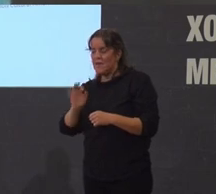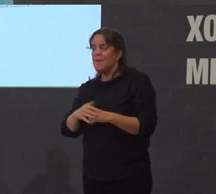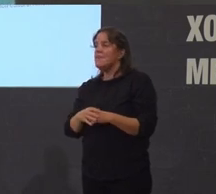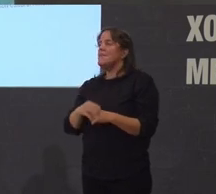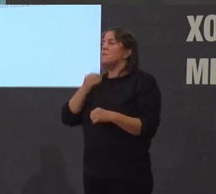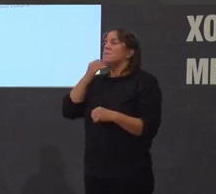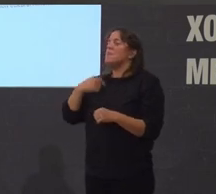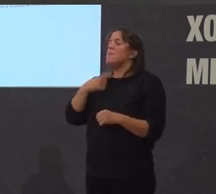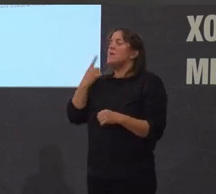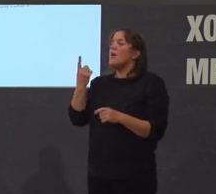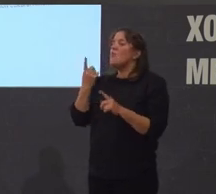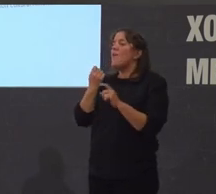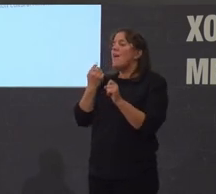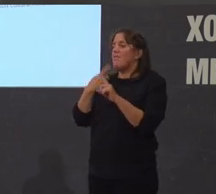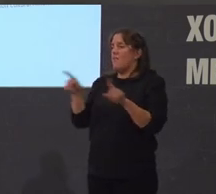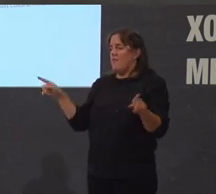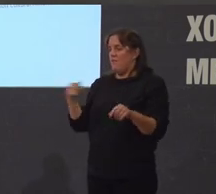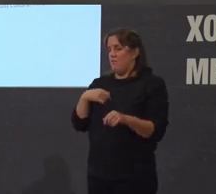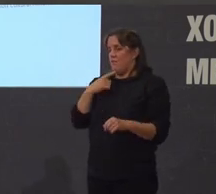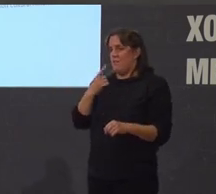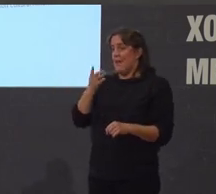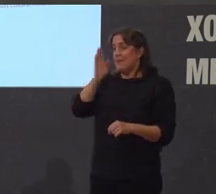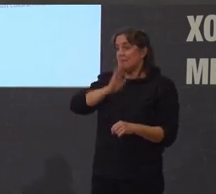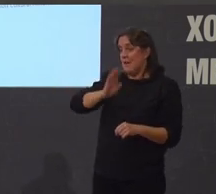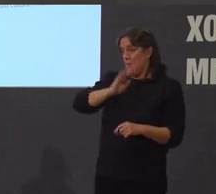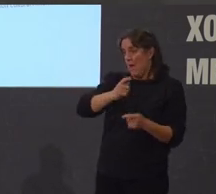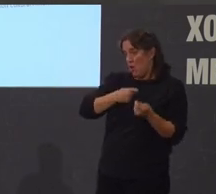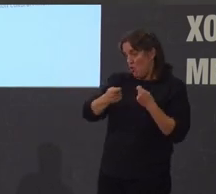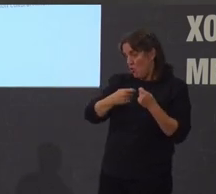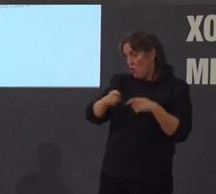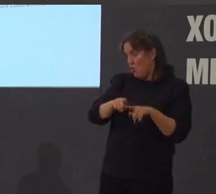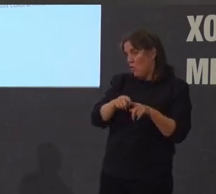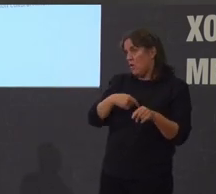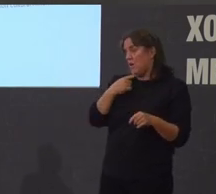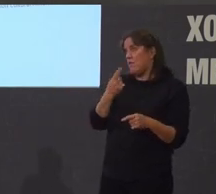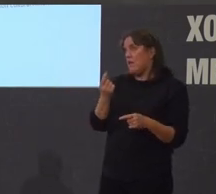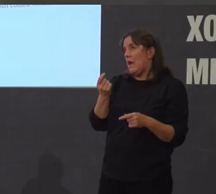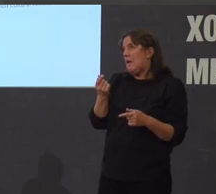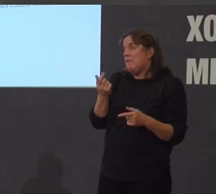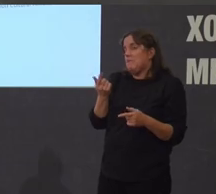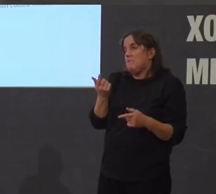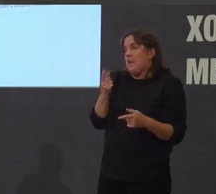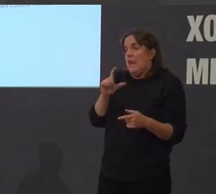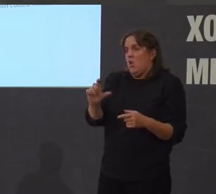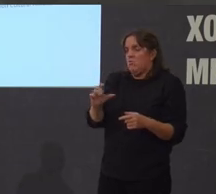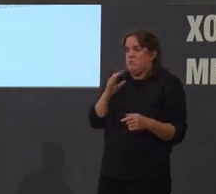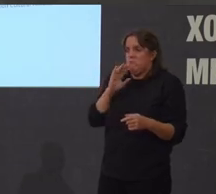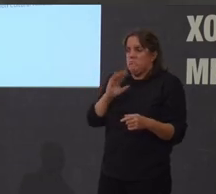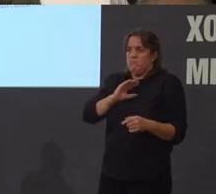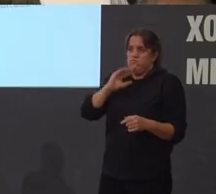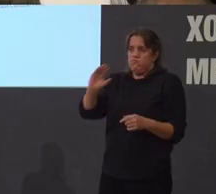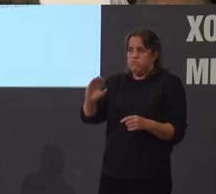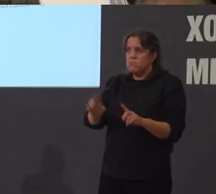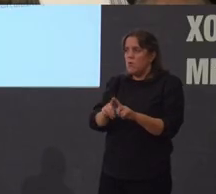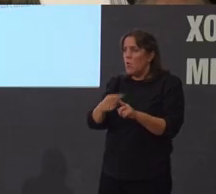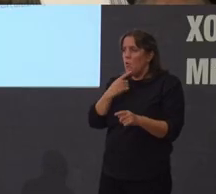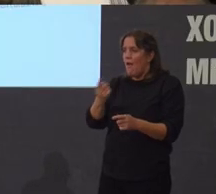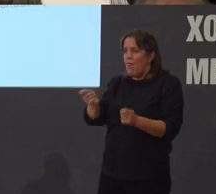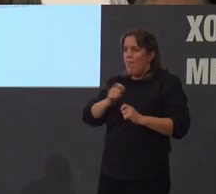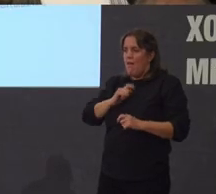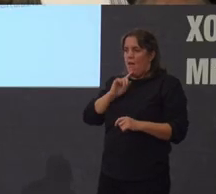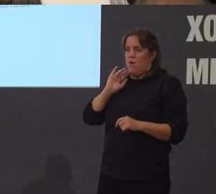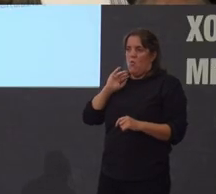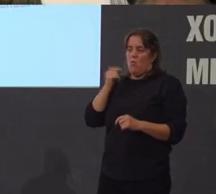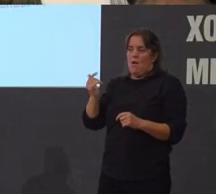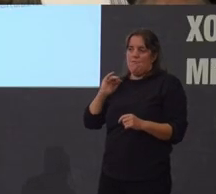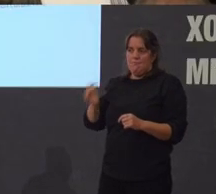una diferenciación hay o gran estraperlo o que mueve grandísimas cantidades o que permite un enriquecimiento en muy